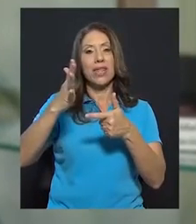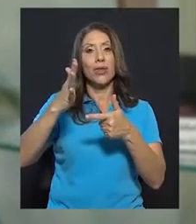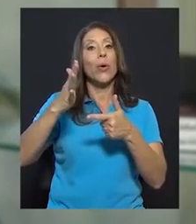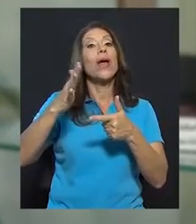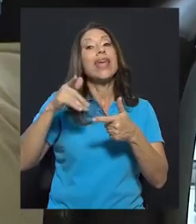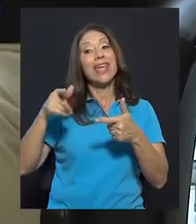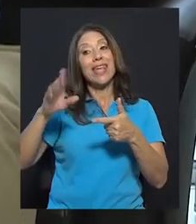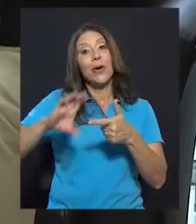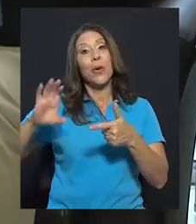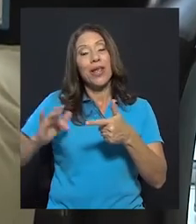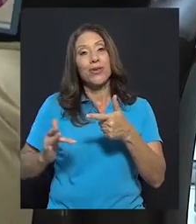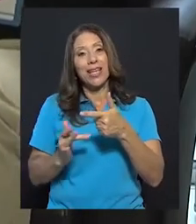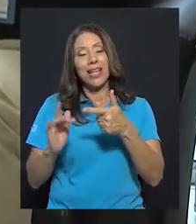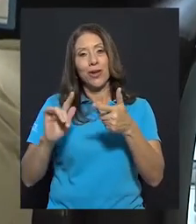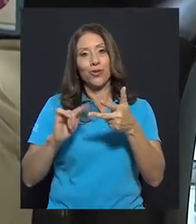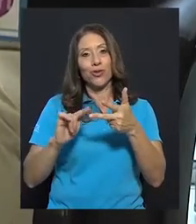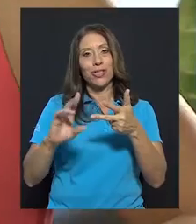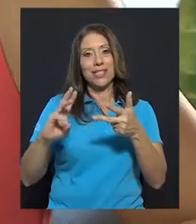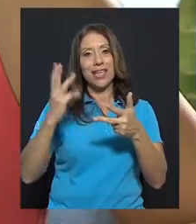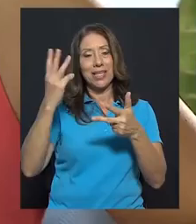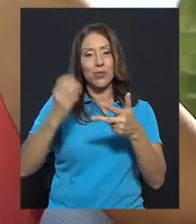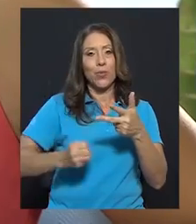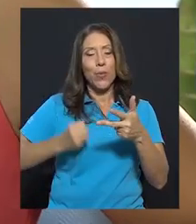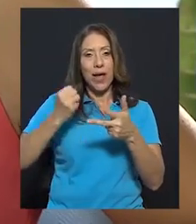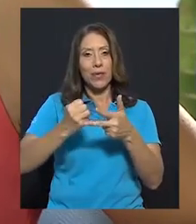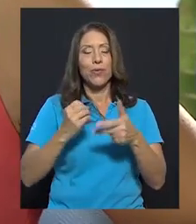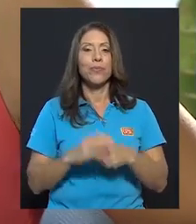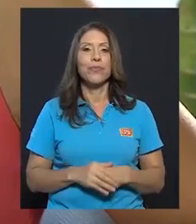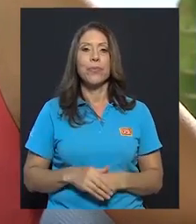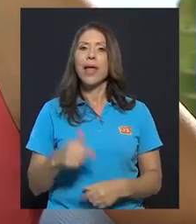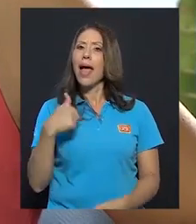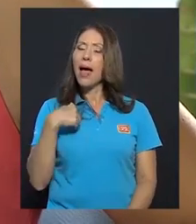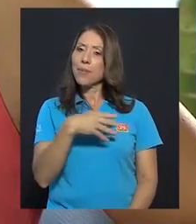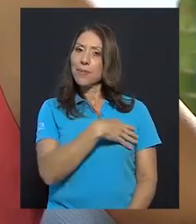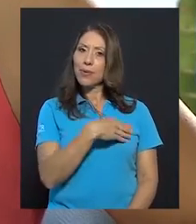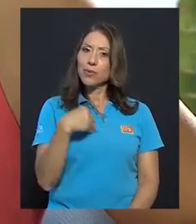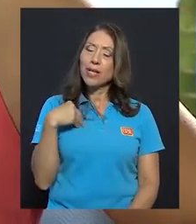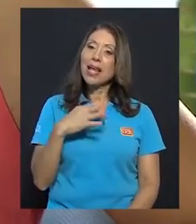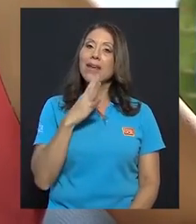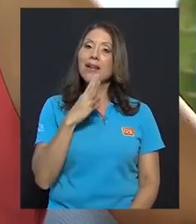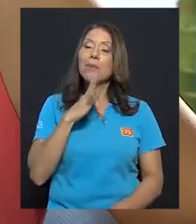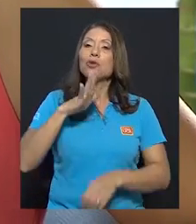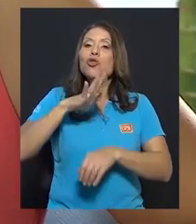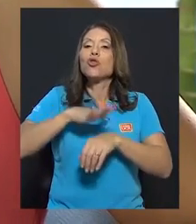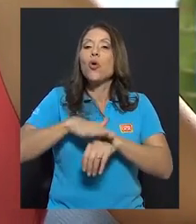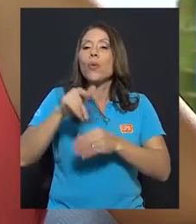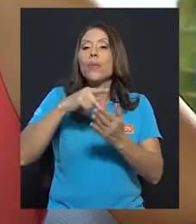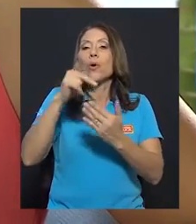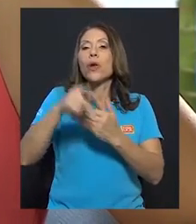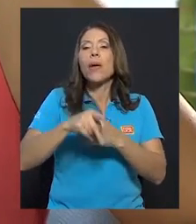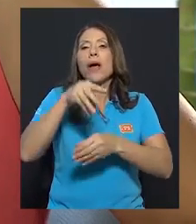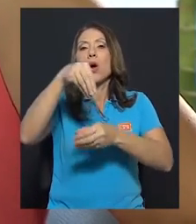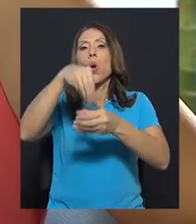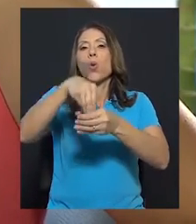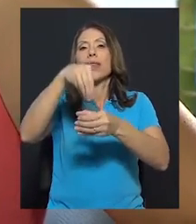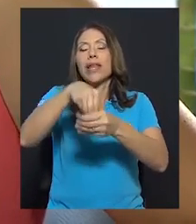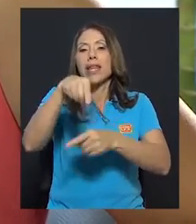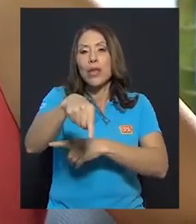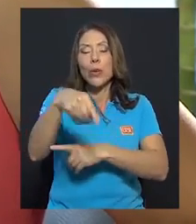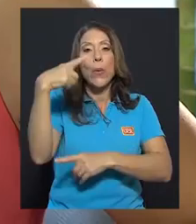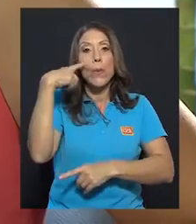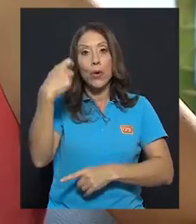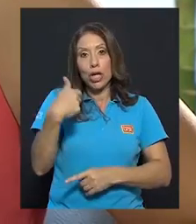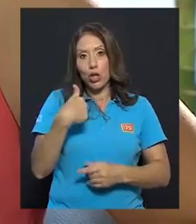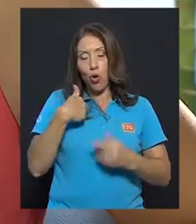técnicos. Adriana, a mí me gustaría que conversáramos acerca del contenido del programa, porque yo,